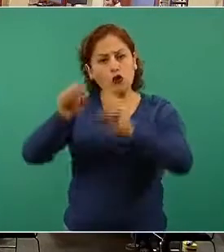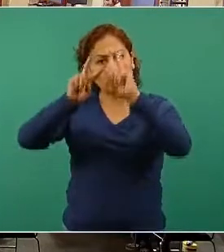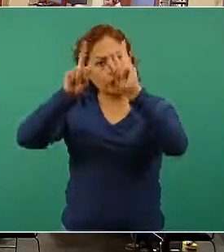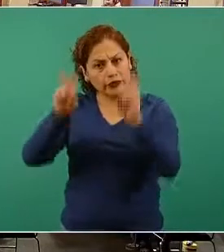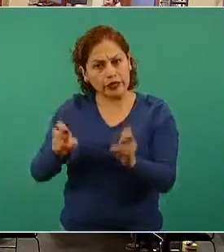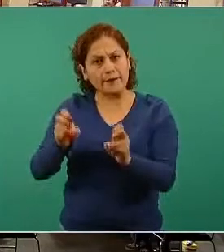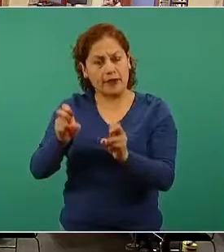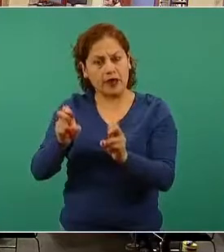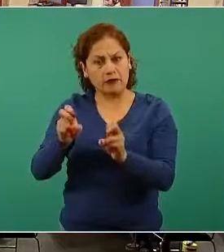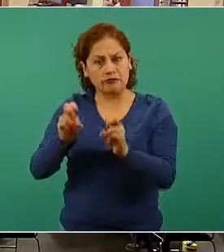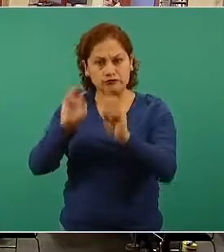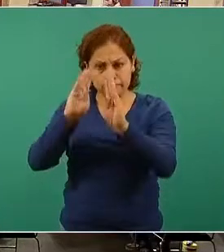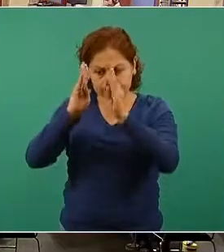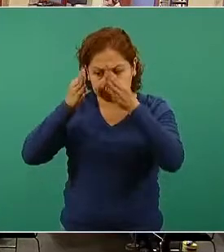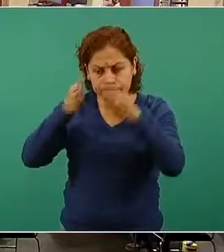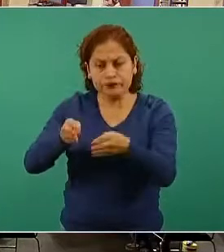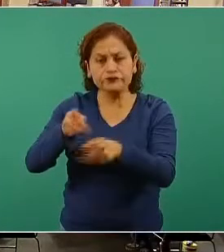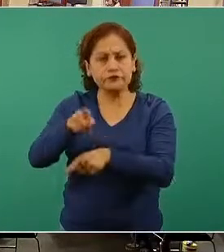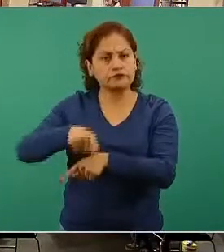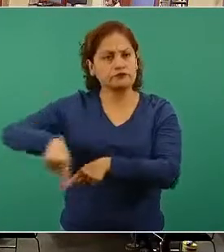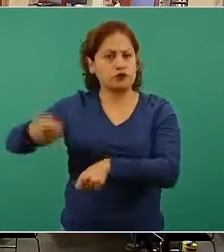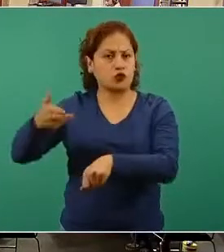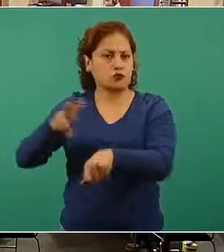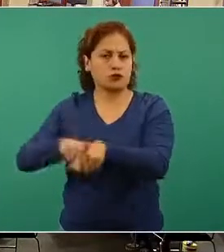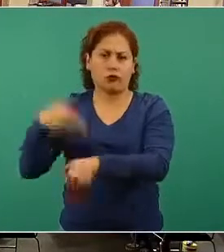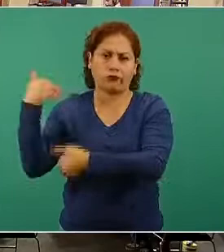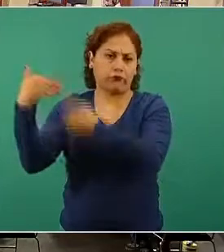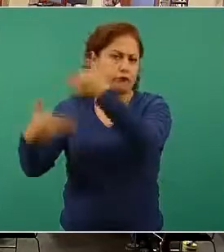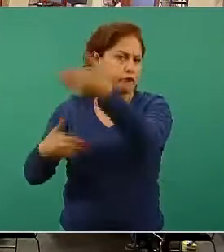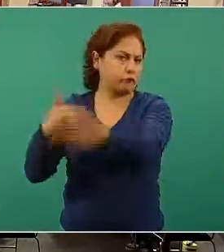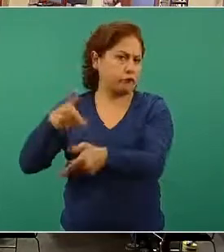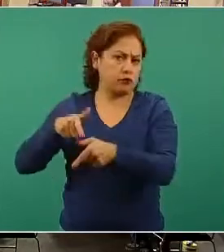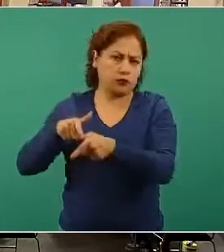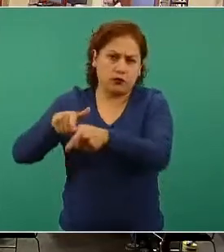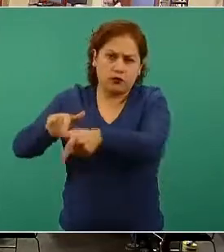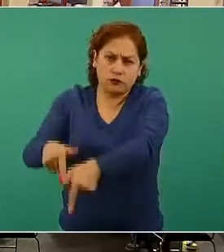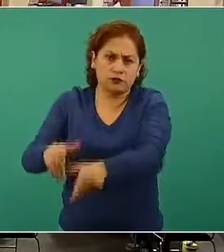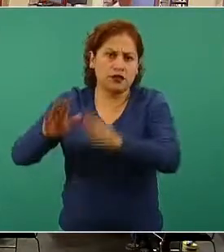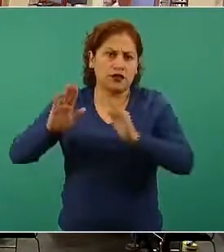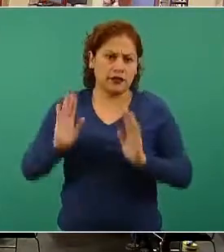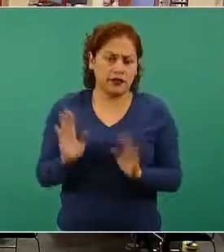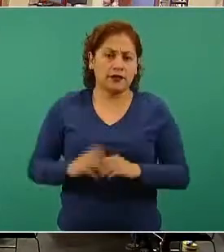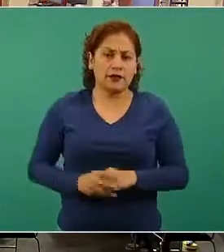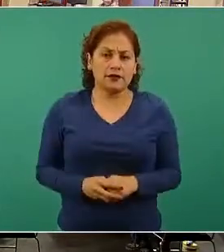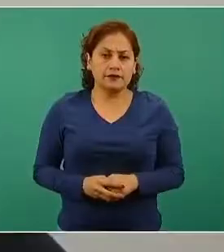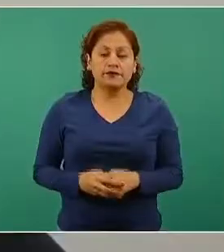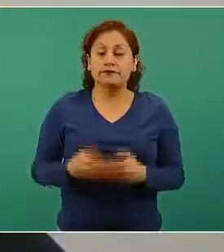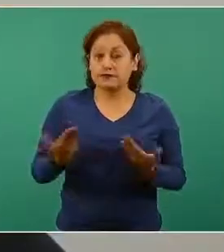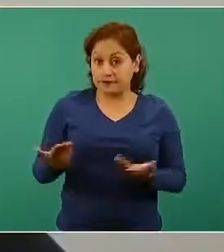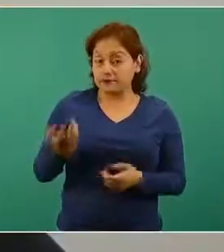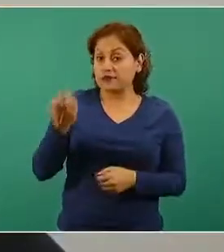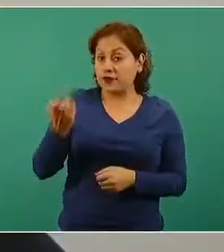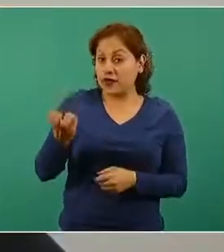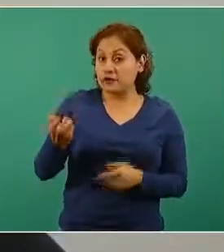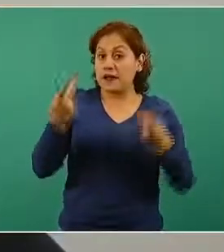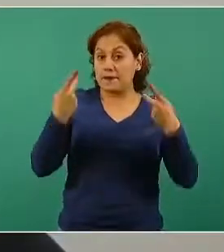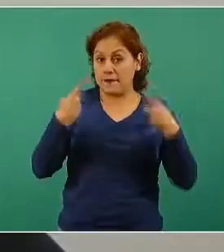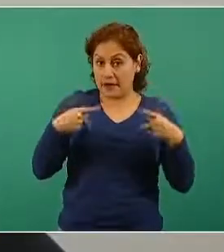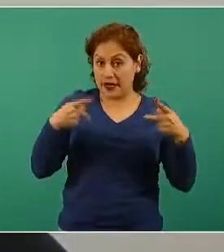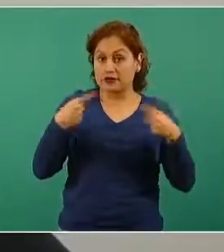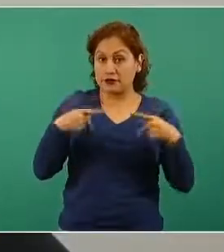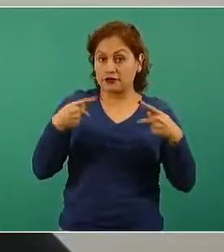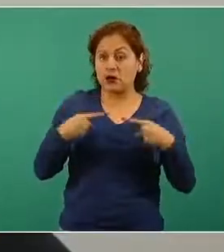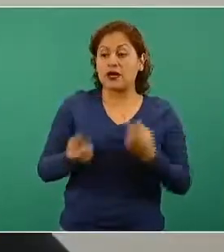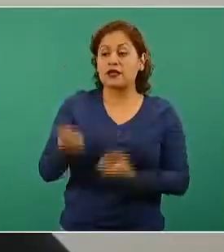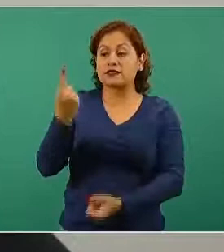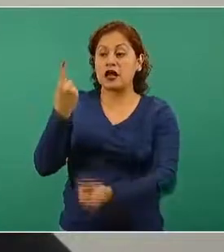continuaron ofreciendo sus servicios, a lo mejor en algunos casos con alguna disminución porque parte de su personal médico tuvo que